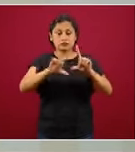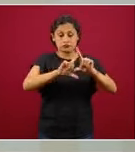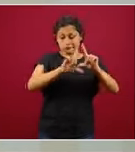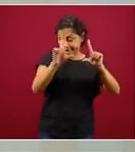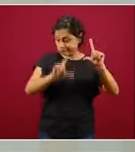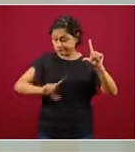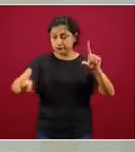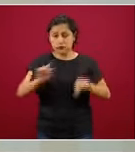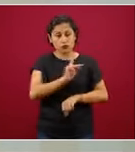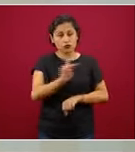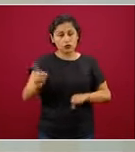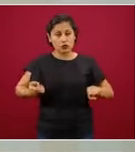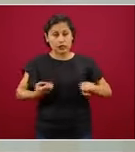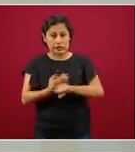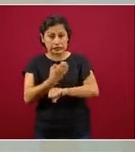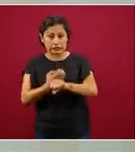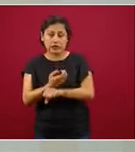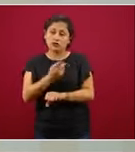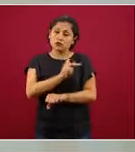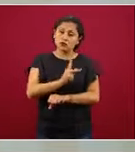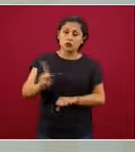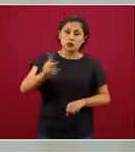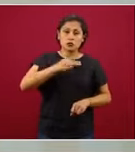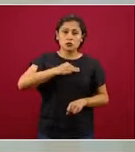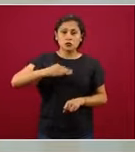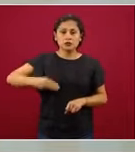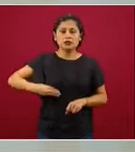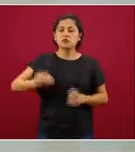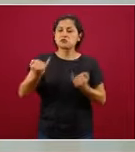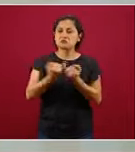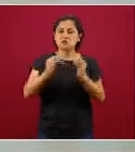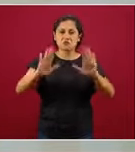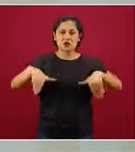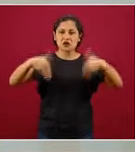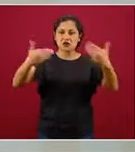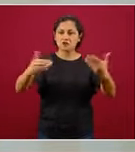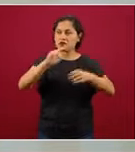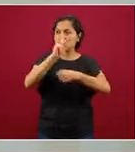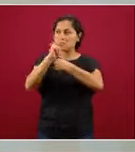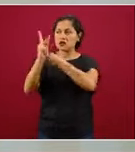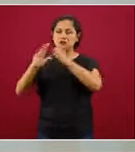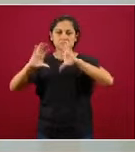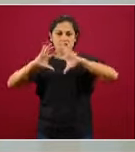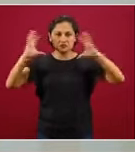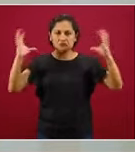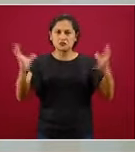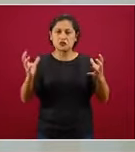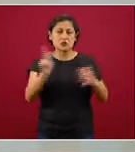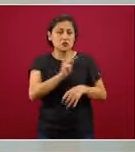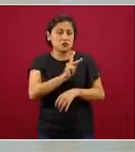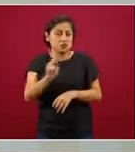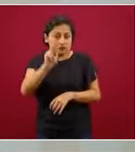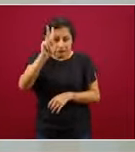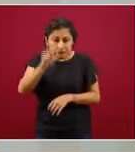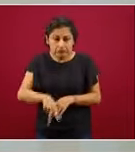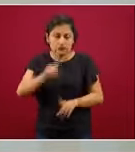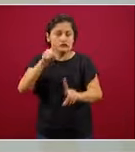federativas, en todos sus municipios, en todos los países del mundo, están en un enorme reto de